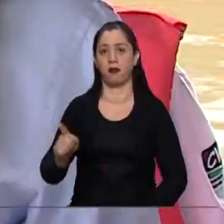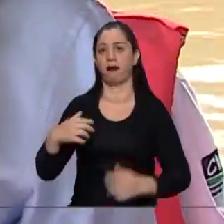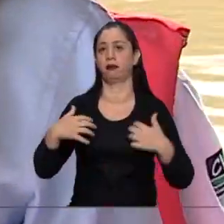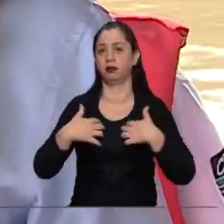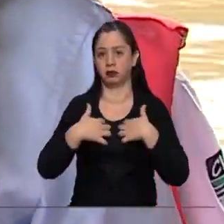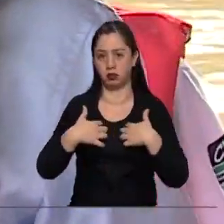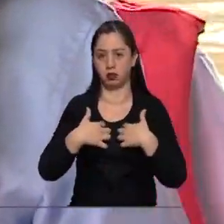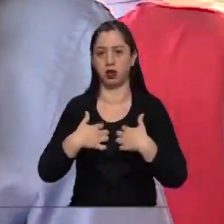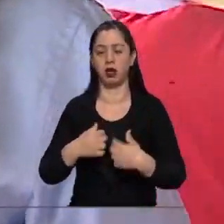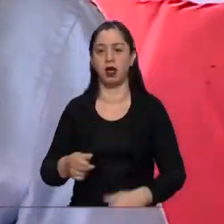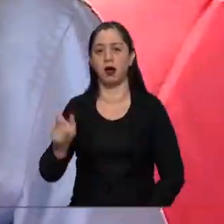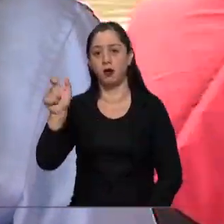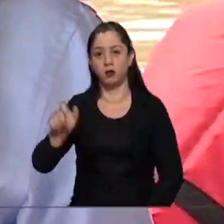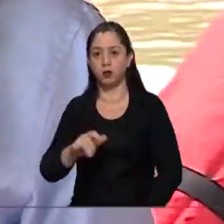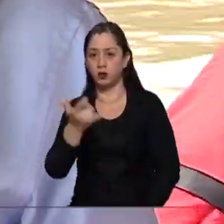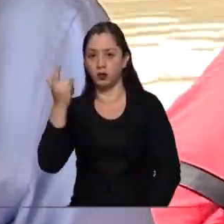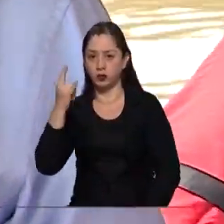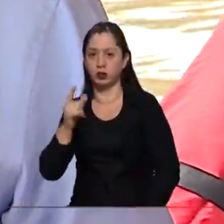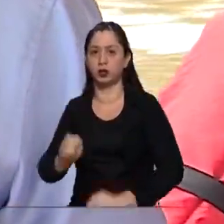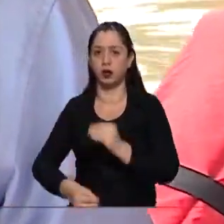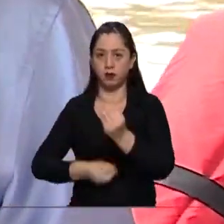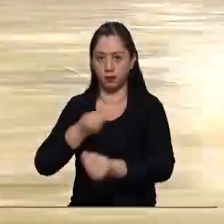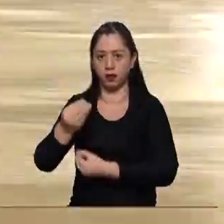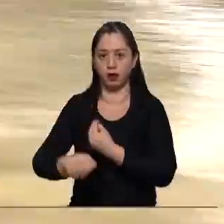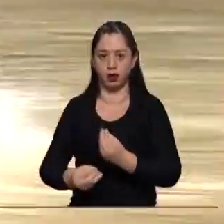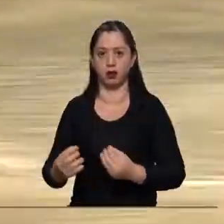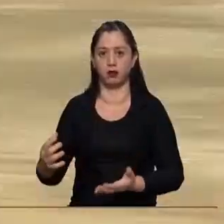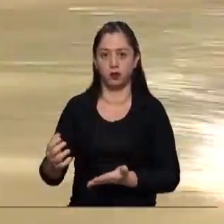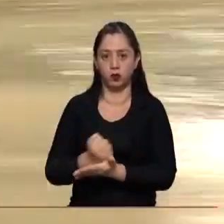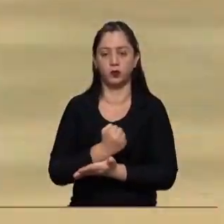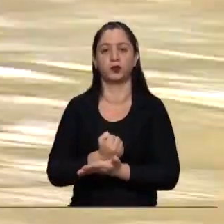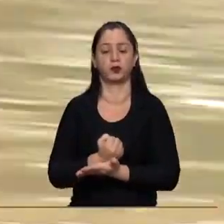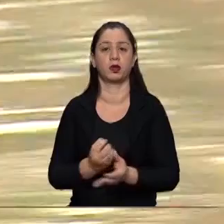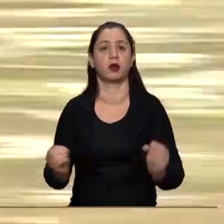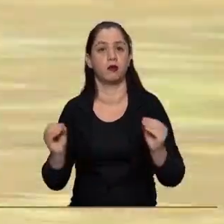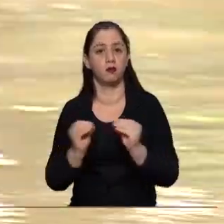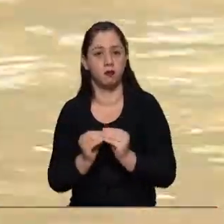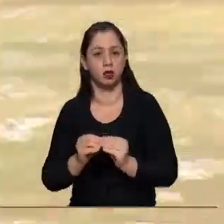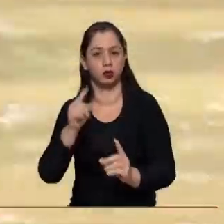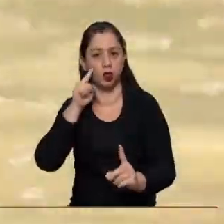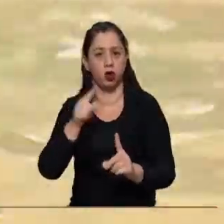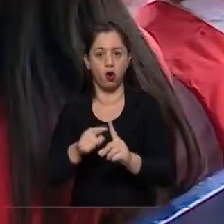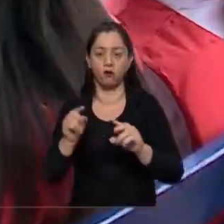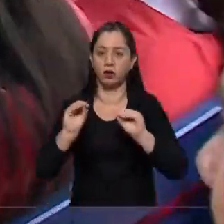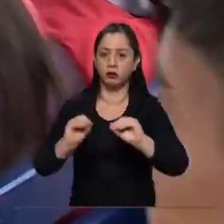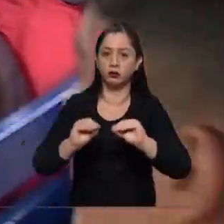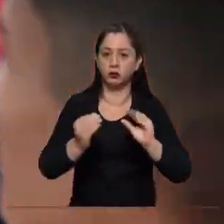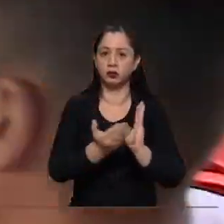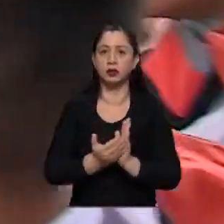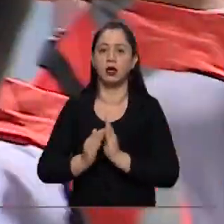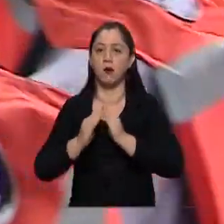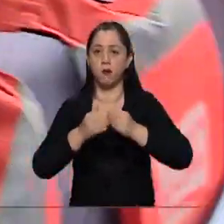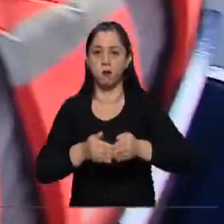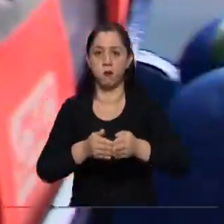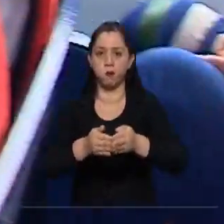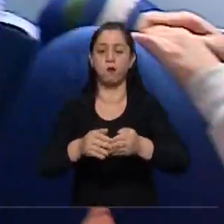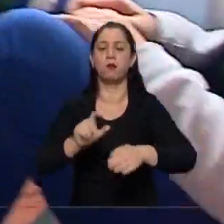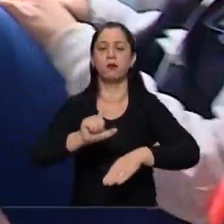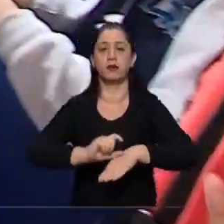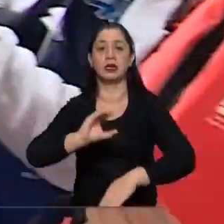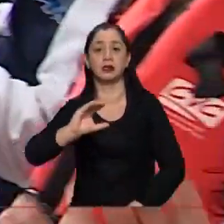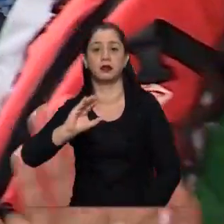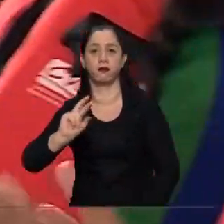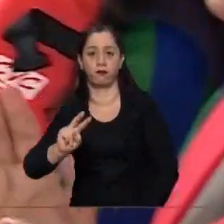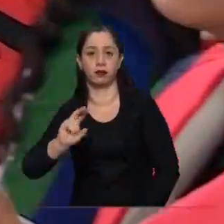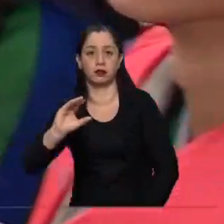caña brava para hacer su nido y esconderse de los predadores. Además del propósito educativo de programas como este barco escuela, la CBC adelanta